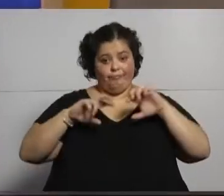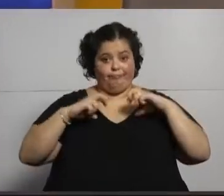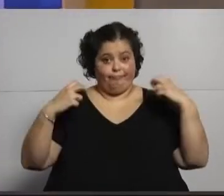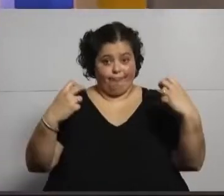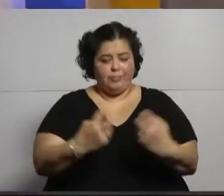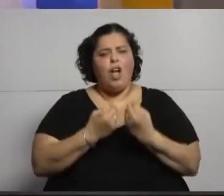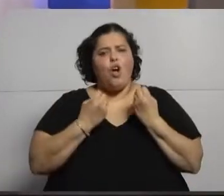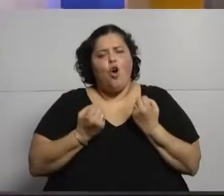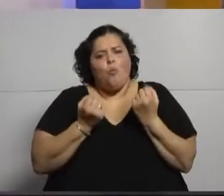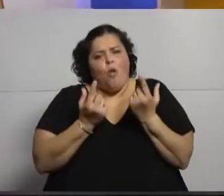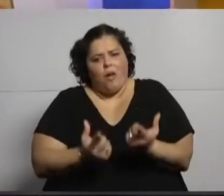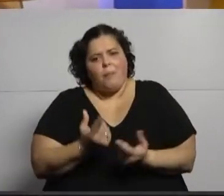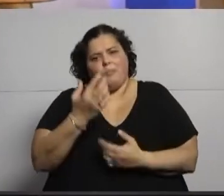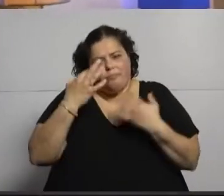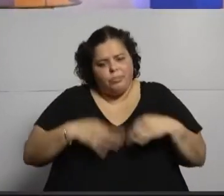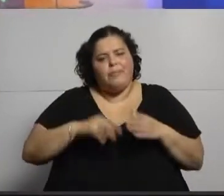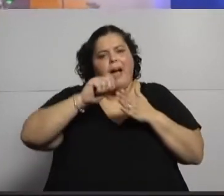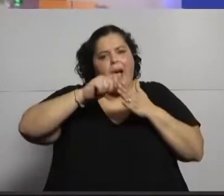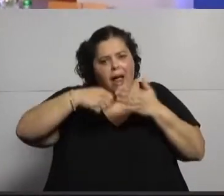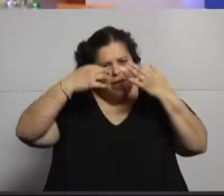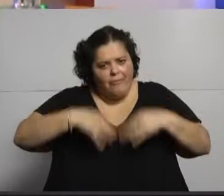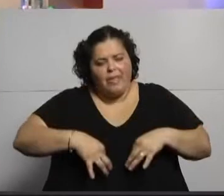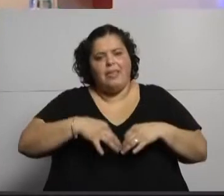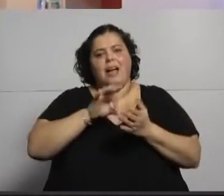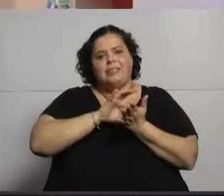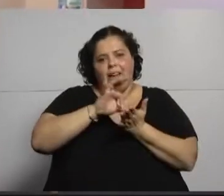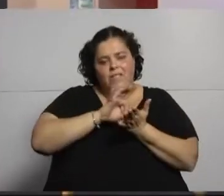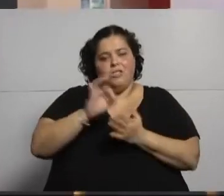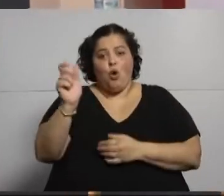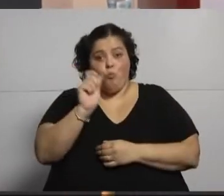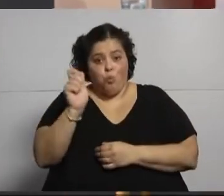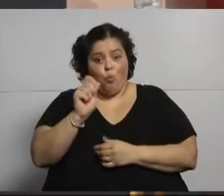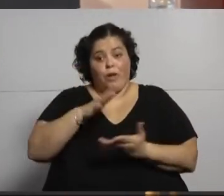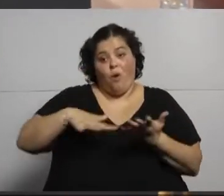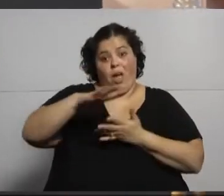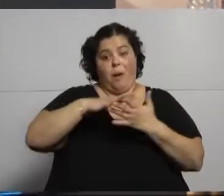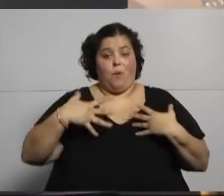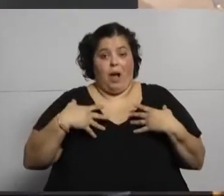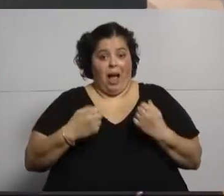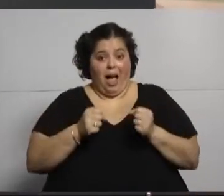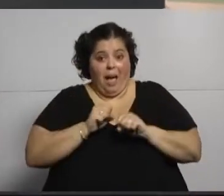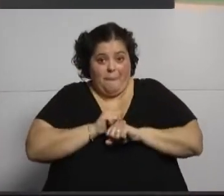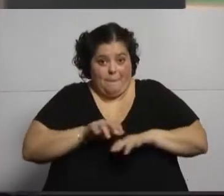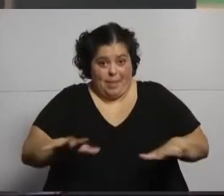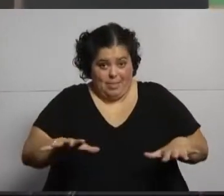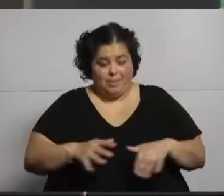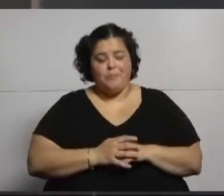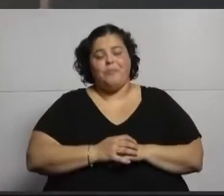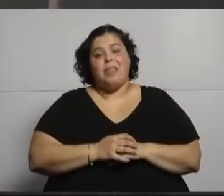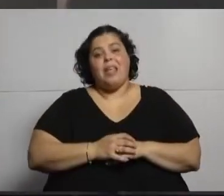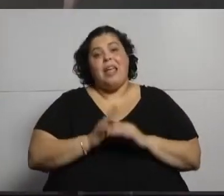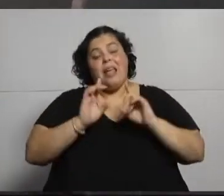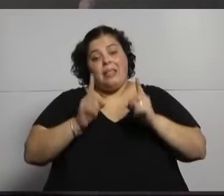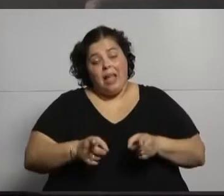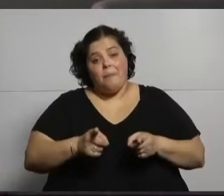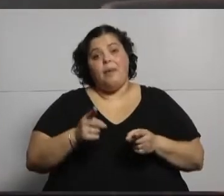públicos en estos tiempos de pandemia. Tanto La Paz como Bogotá en esos enfoques transversales, y